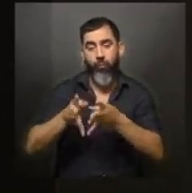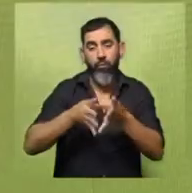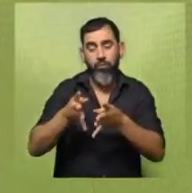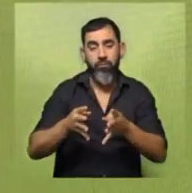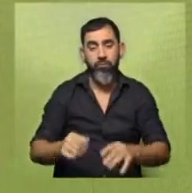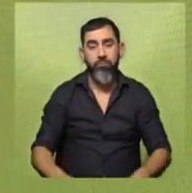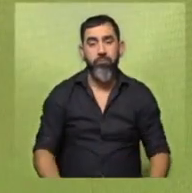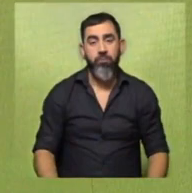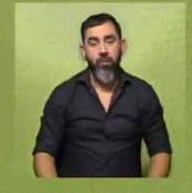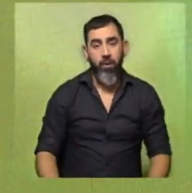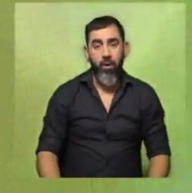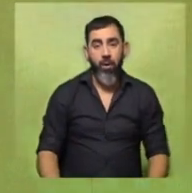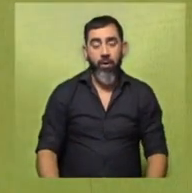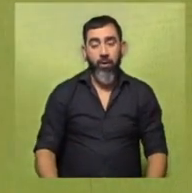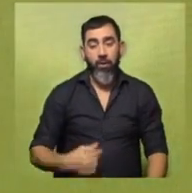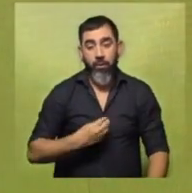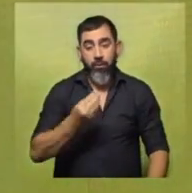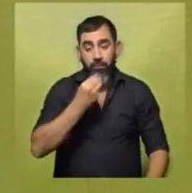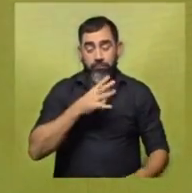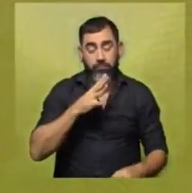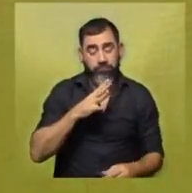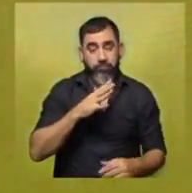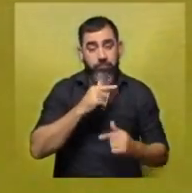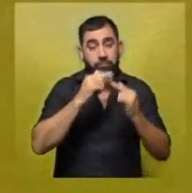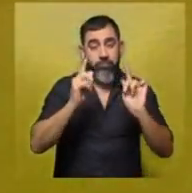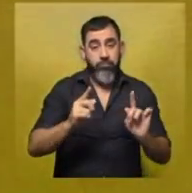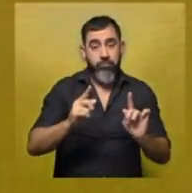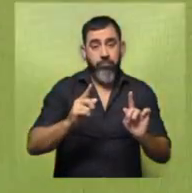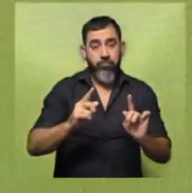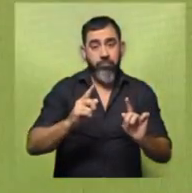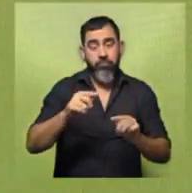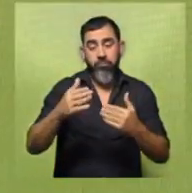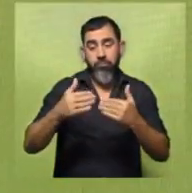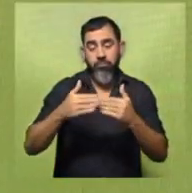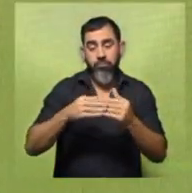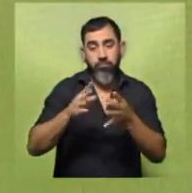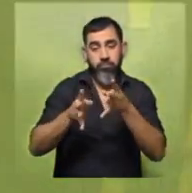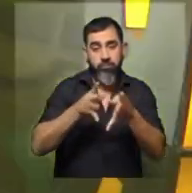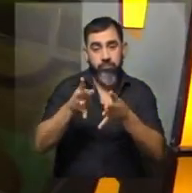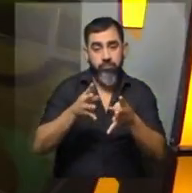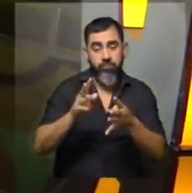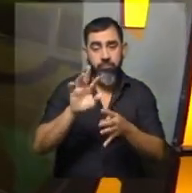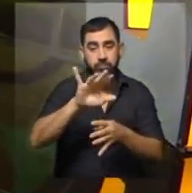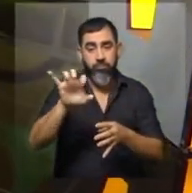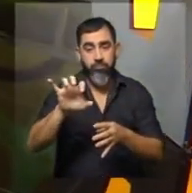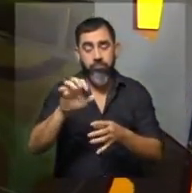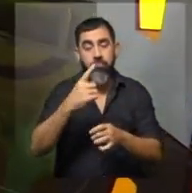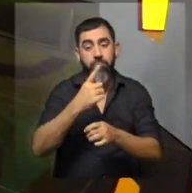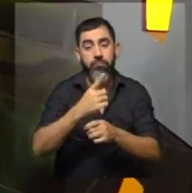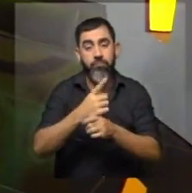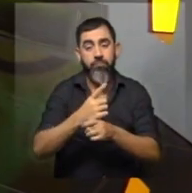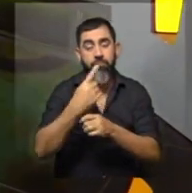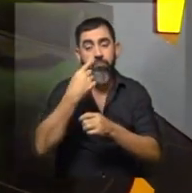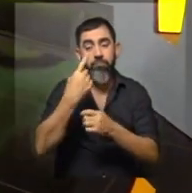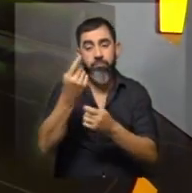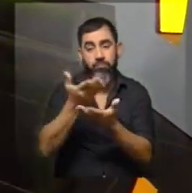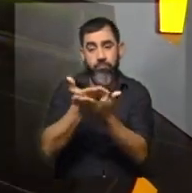con nosotros en los dos planos, ¿no? Como consumidores de esos alimentos y después por estar cerca del aparato este. Ahí está. Bueno, primero vamos a ver en la placa número